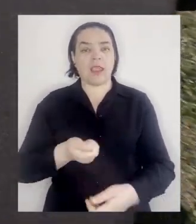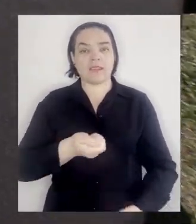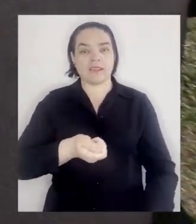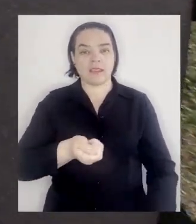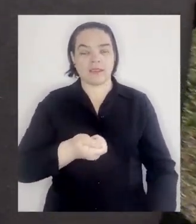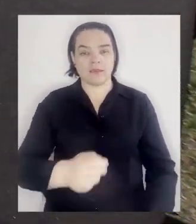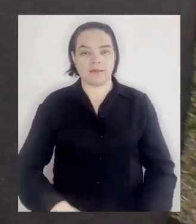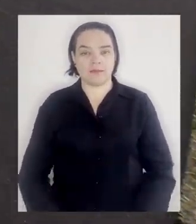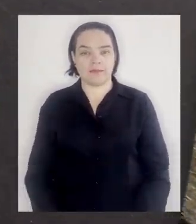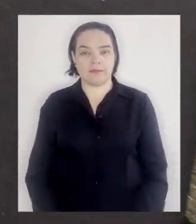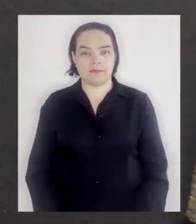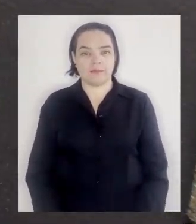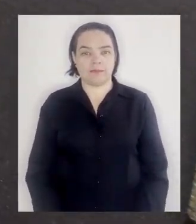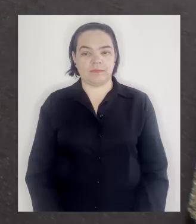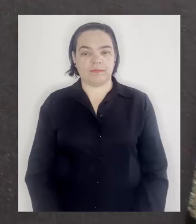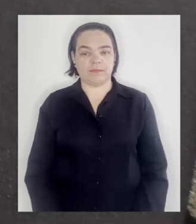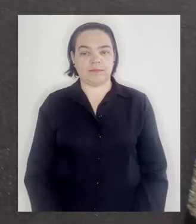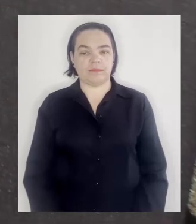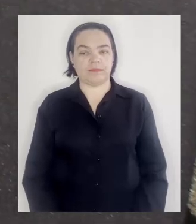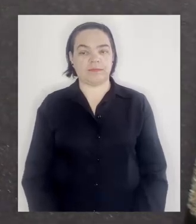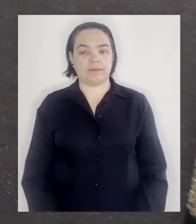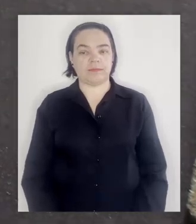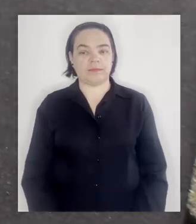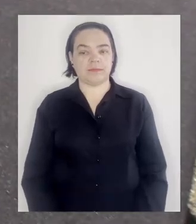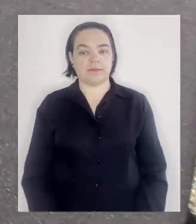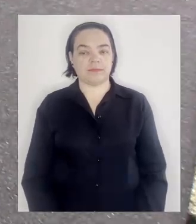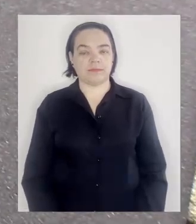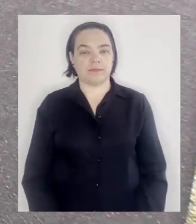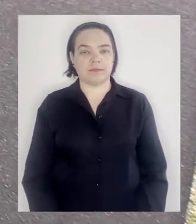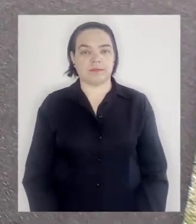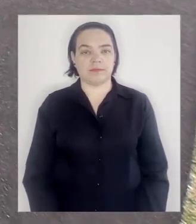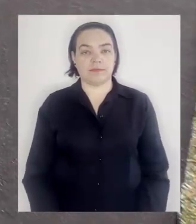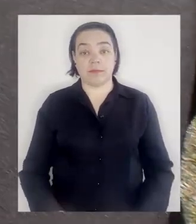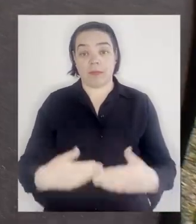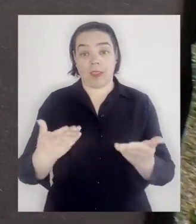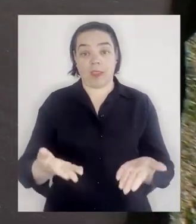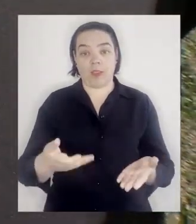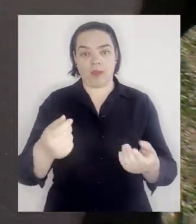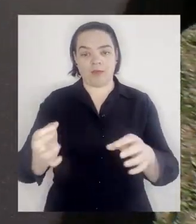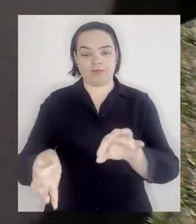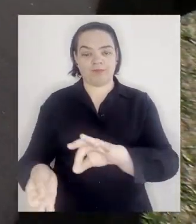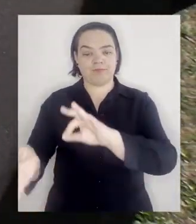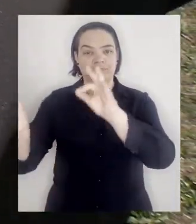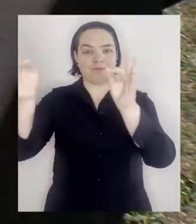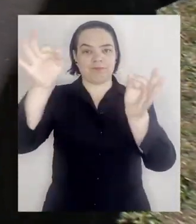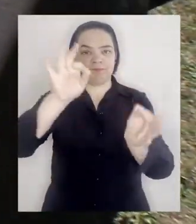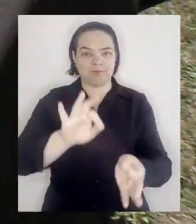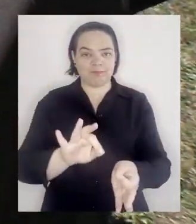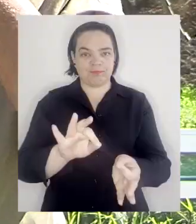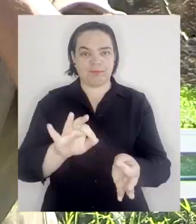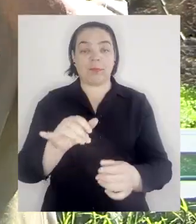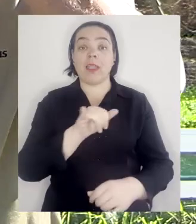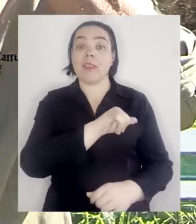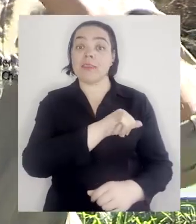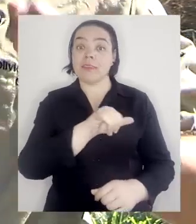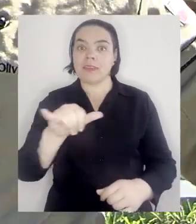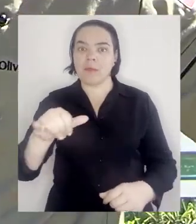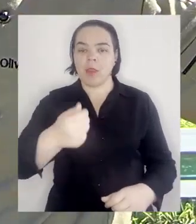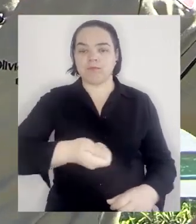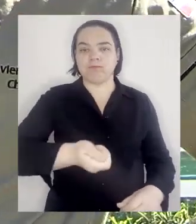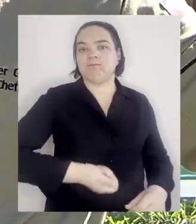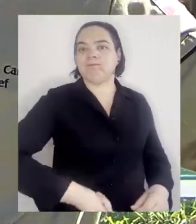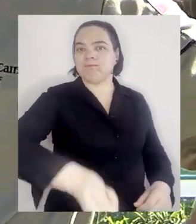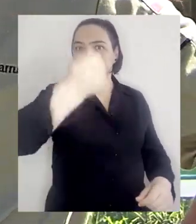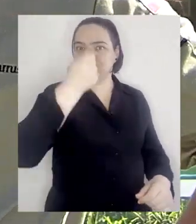Entonces. Y le vas a dar la vuelta, ¿no? Sí, generalmente voy a hacer la primera como eso y después hacemos la vuelta,